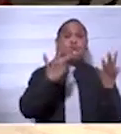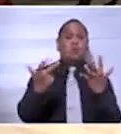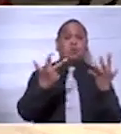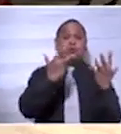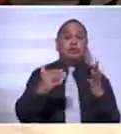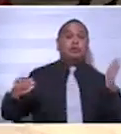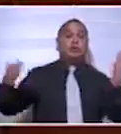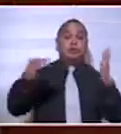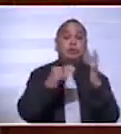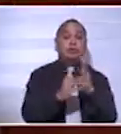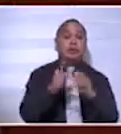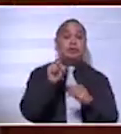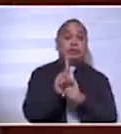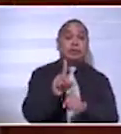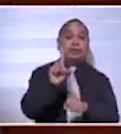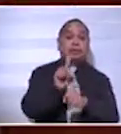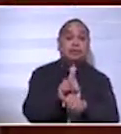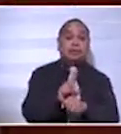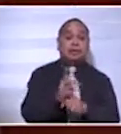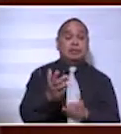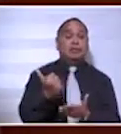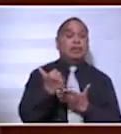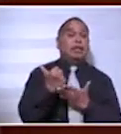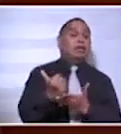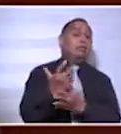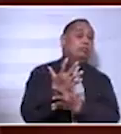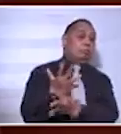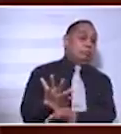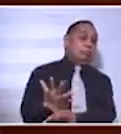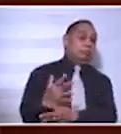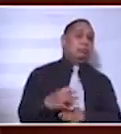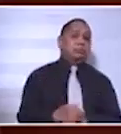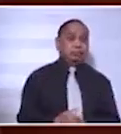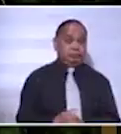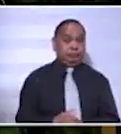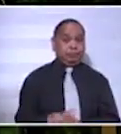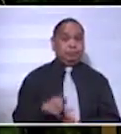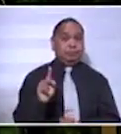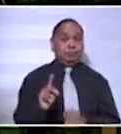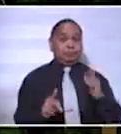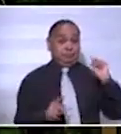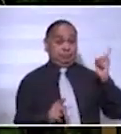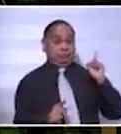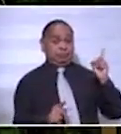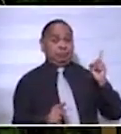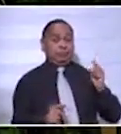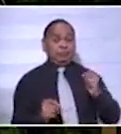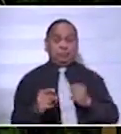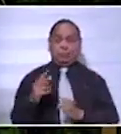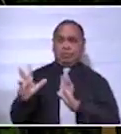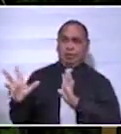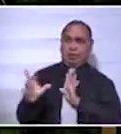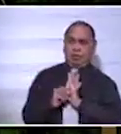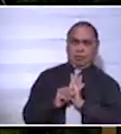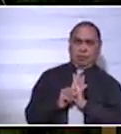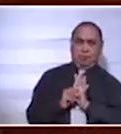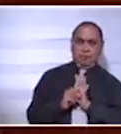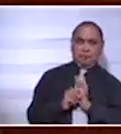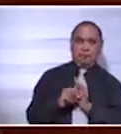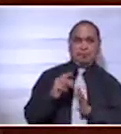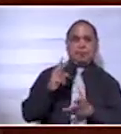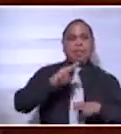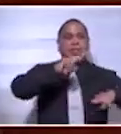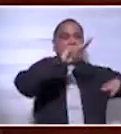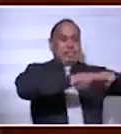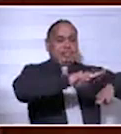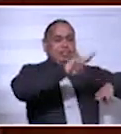Diarios, decía, que para dizque ayudas, ¿no? No. Yo creo que se proyectaba, era lo que le daban a él. Yo creo que era cuando se iba a sentar allá